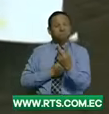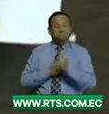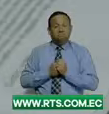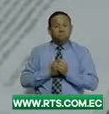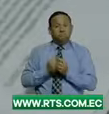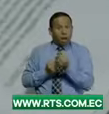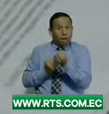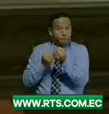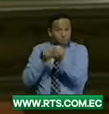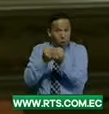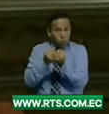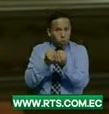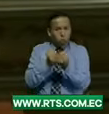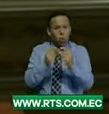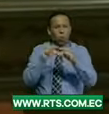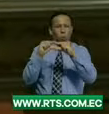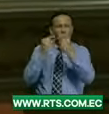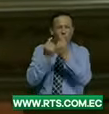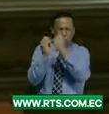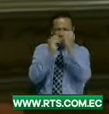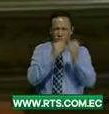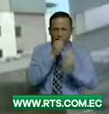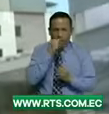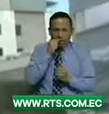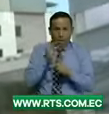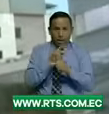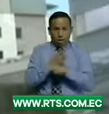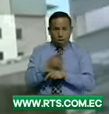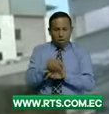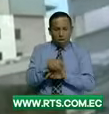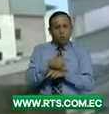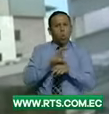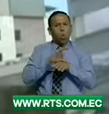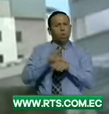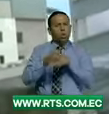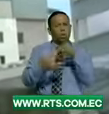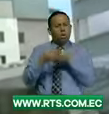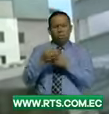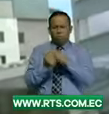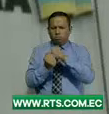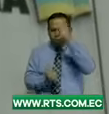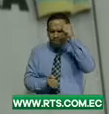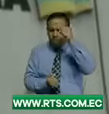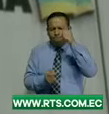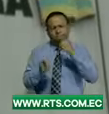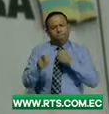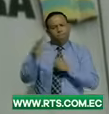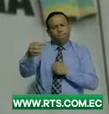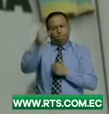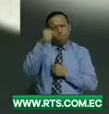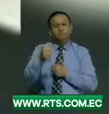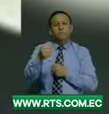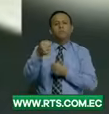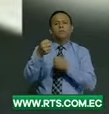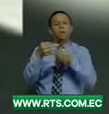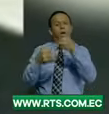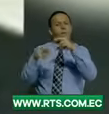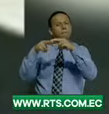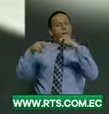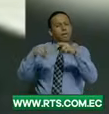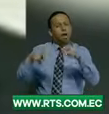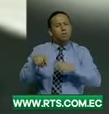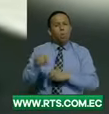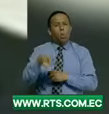a miembros de una organización delictiva, el Consejo de la Judicatura abrió una investigación contra el juez Curipayo, pero para